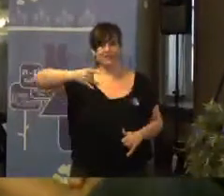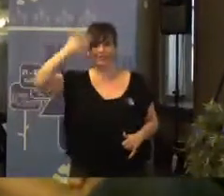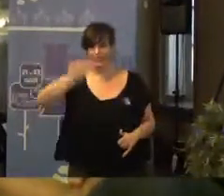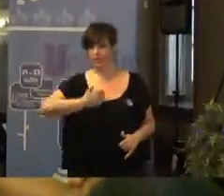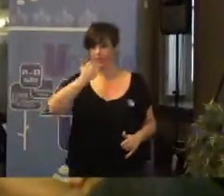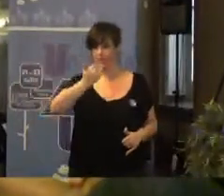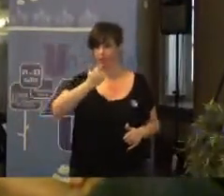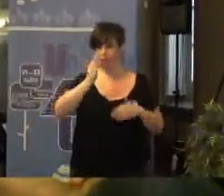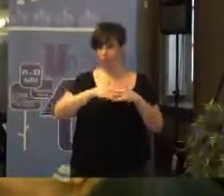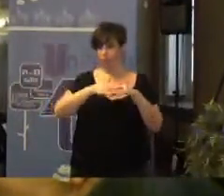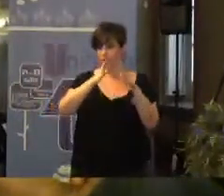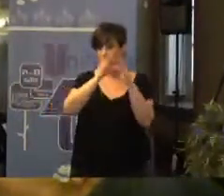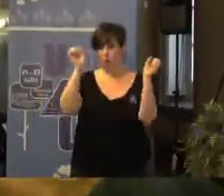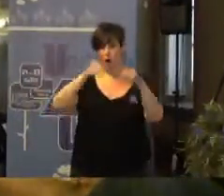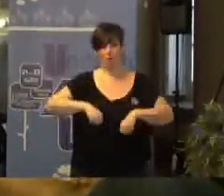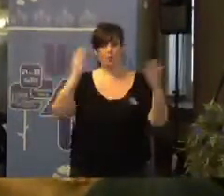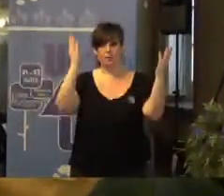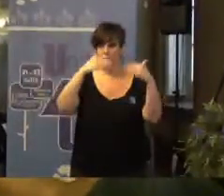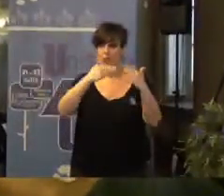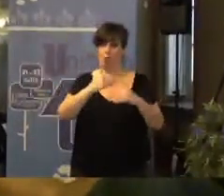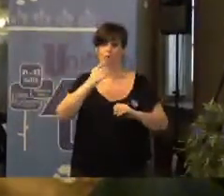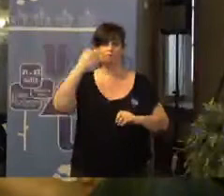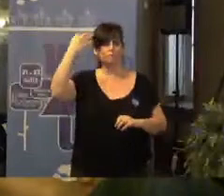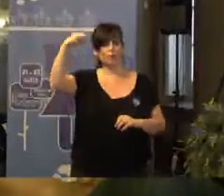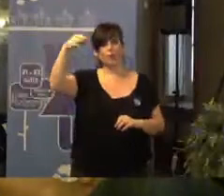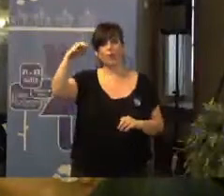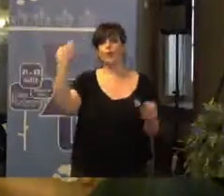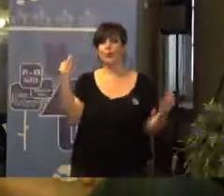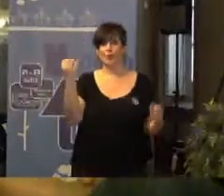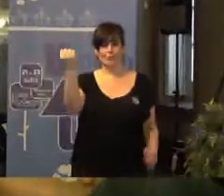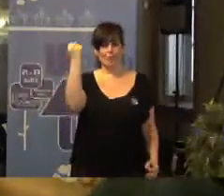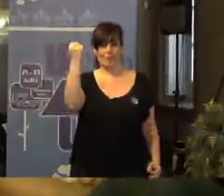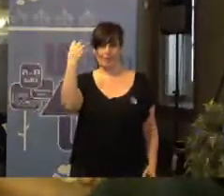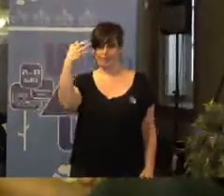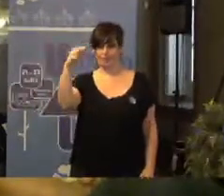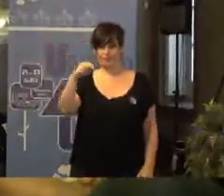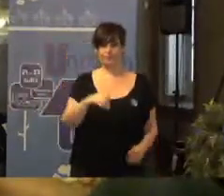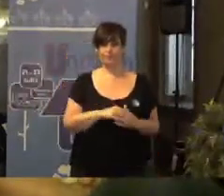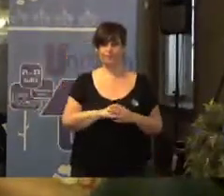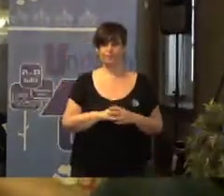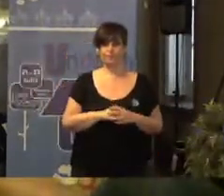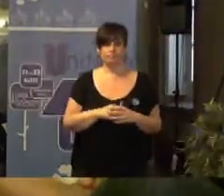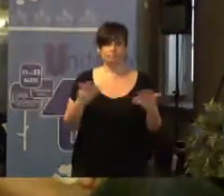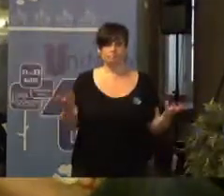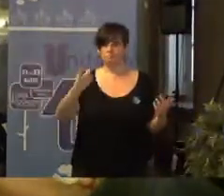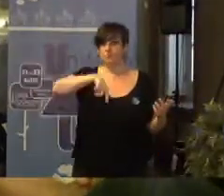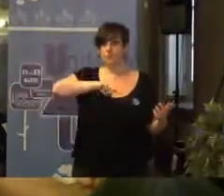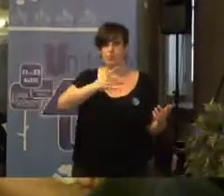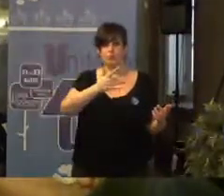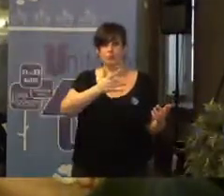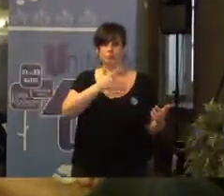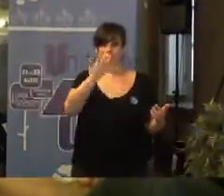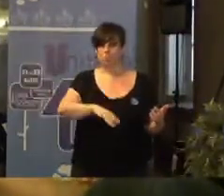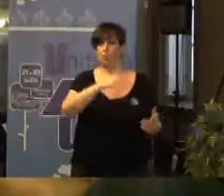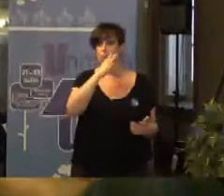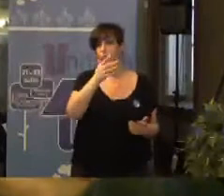sexa aprobada se non lo decide quen ten o monopolio do poder e, por lo tanto, esa maioría. Cousa que nos padecimos, por exemplo, que a Alternativa